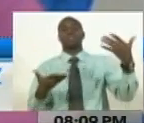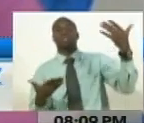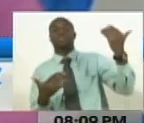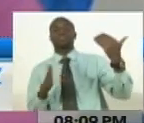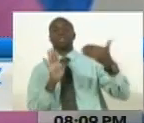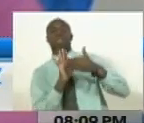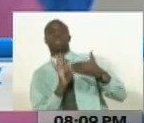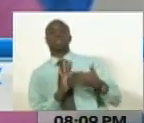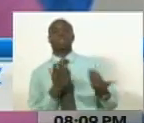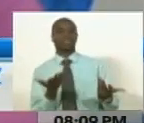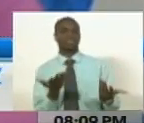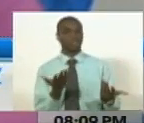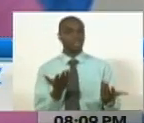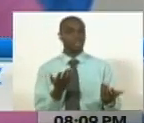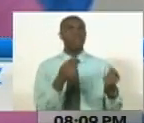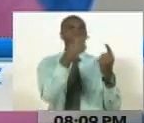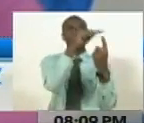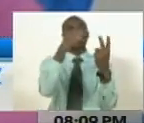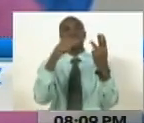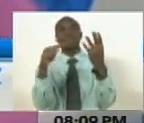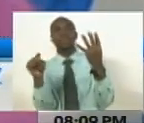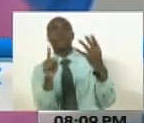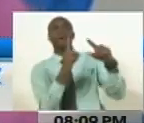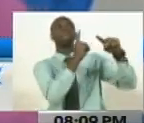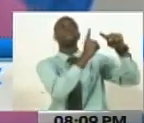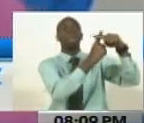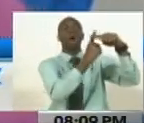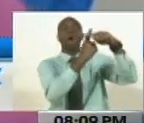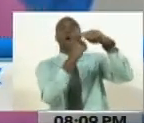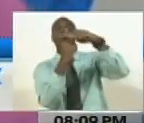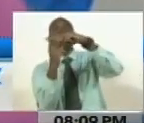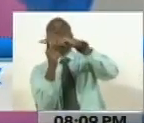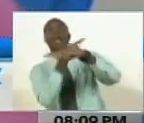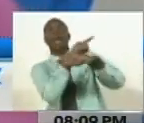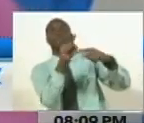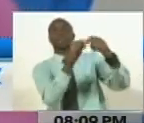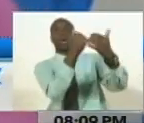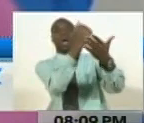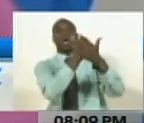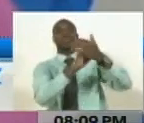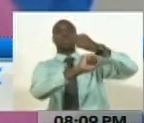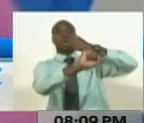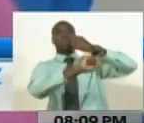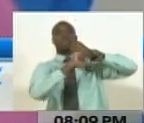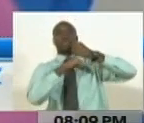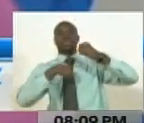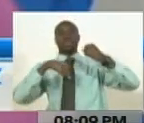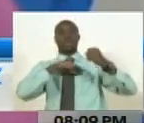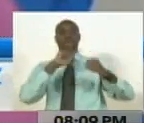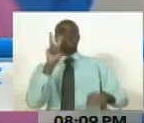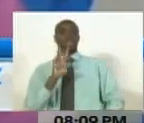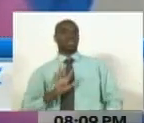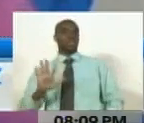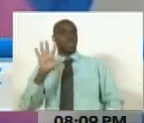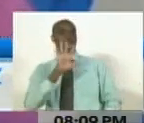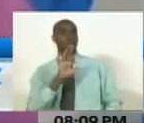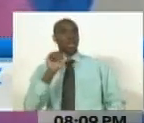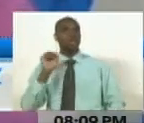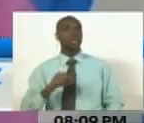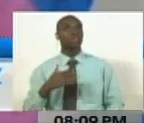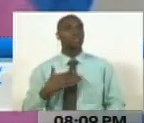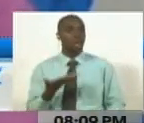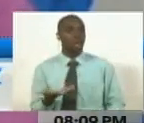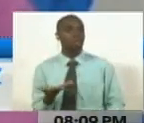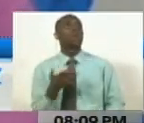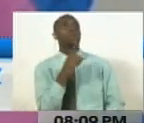Hay tantas formas positivas de cooperar con Venezuela, como lo entiende además